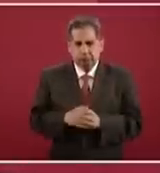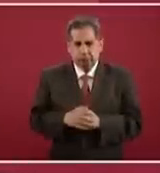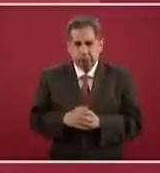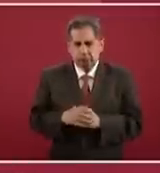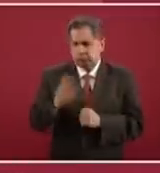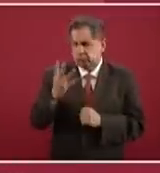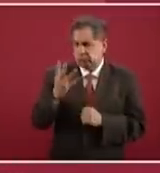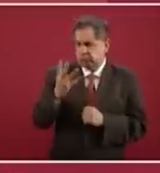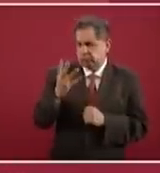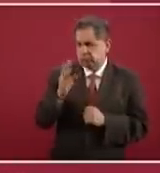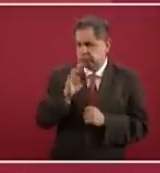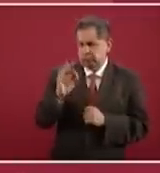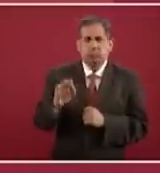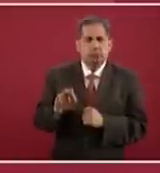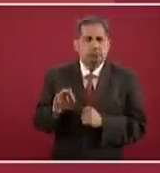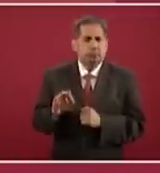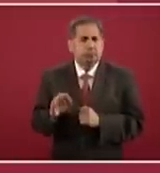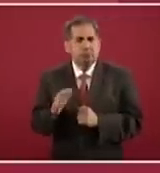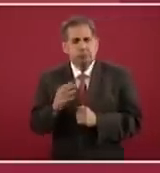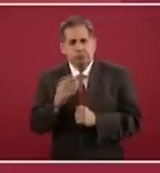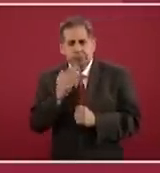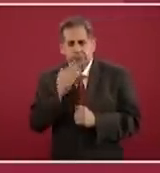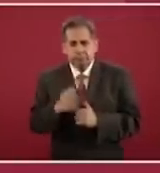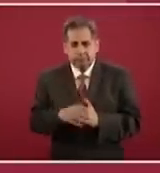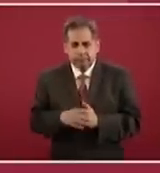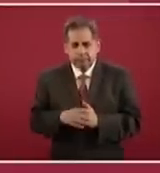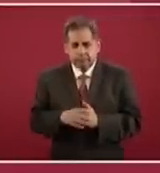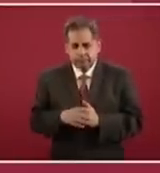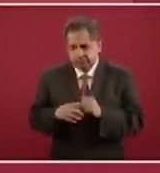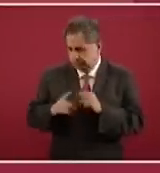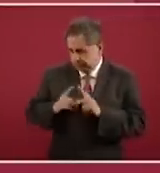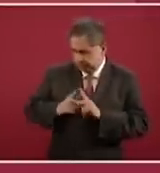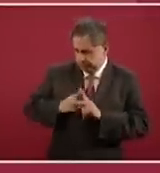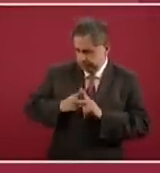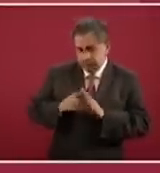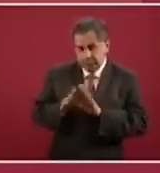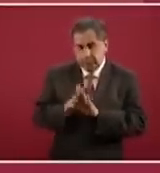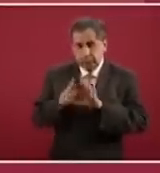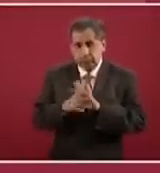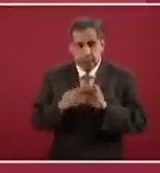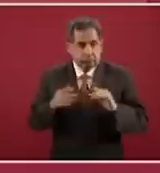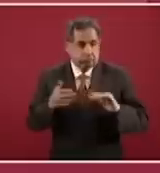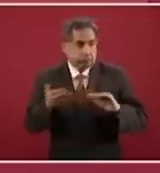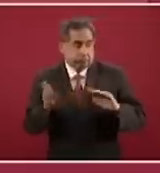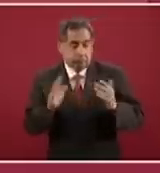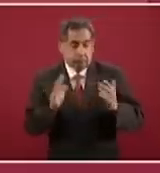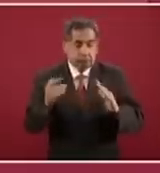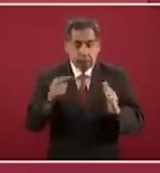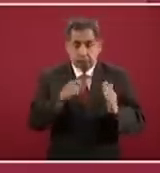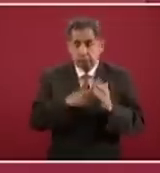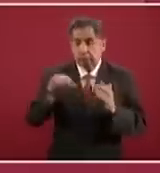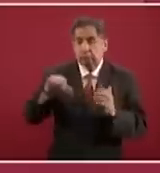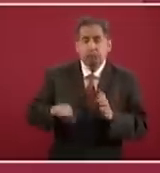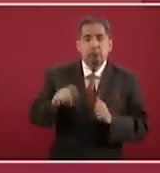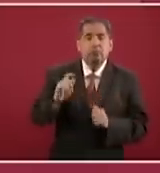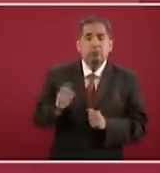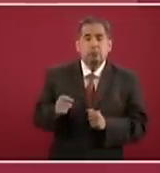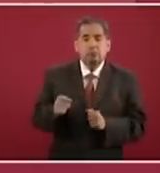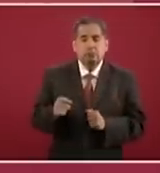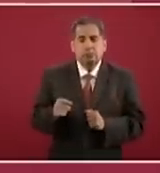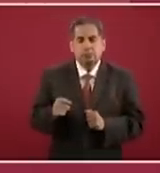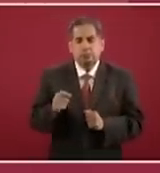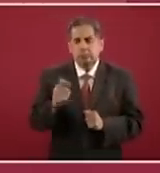4%. Y si lo medimos con relación a hoy,